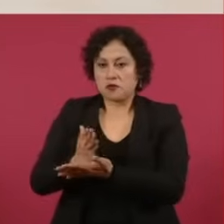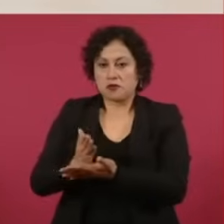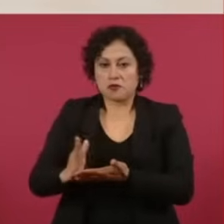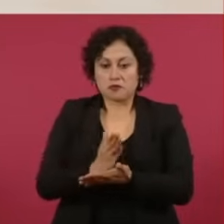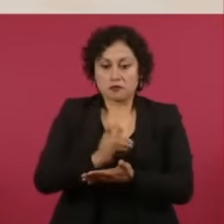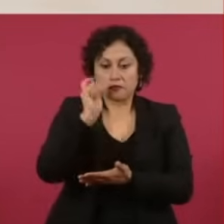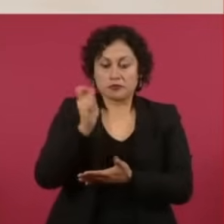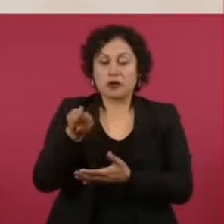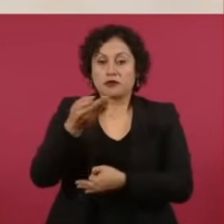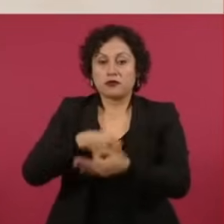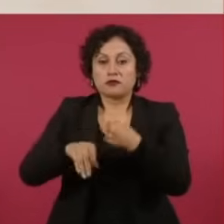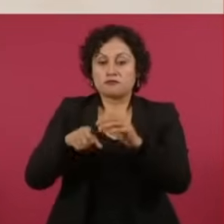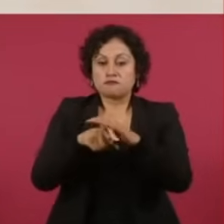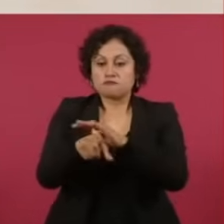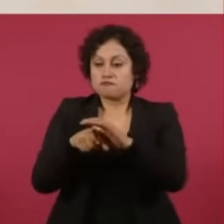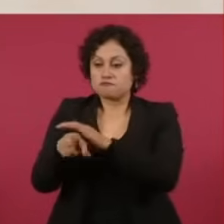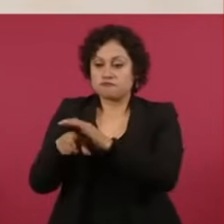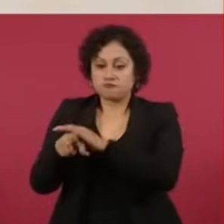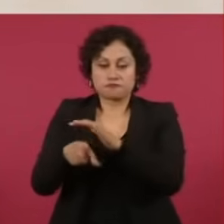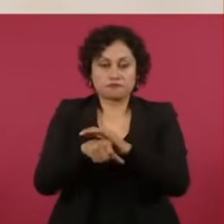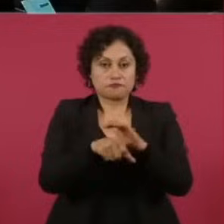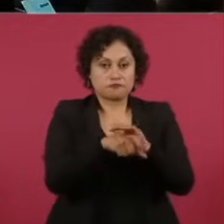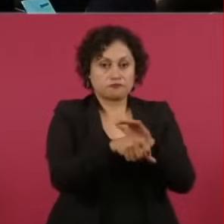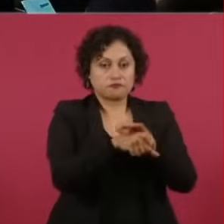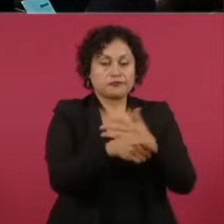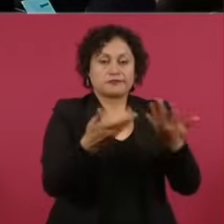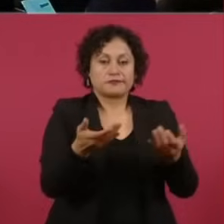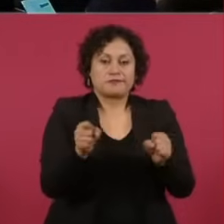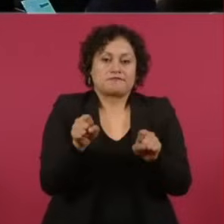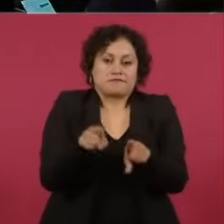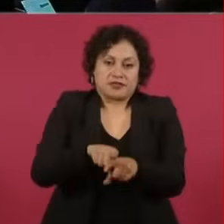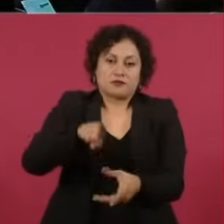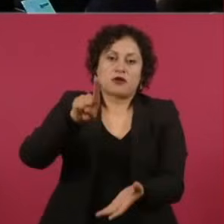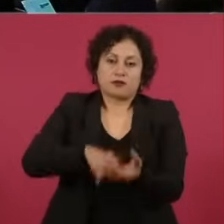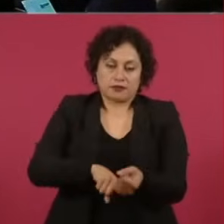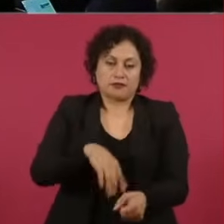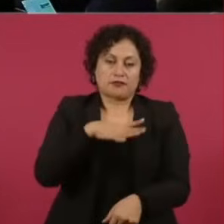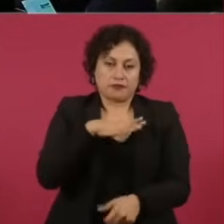Maiciaban a todos, incluidos los medios de información.